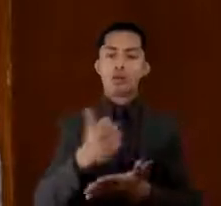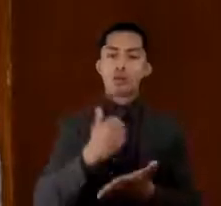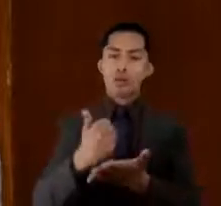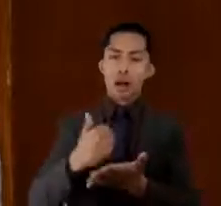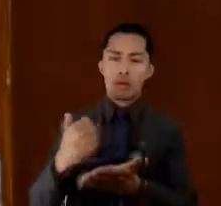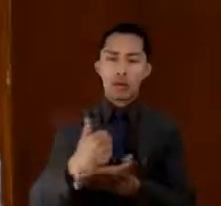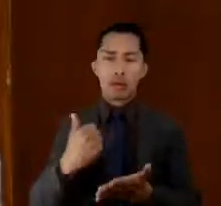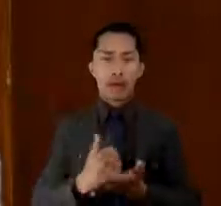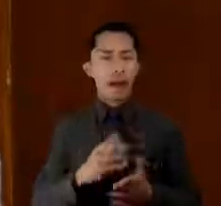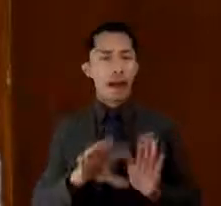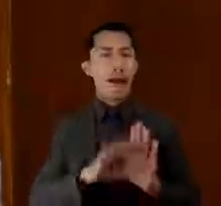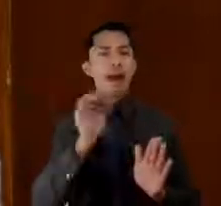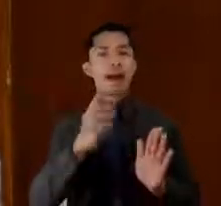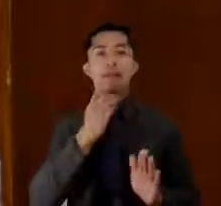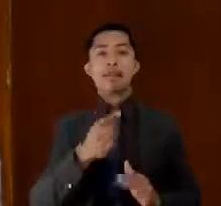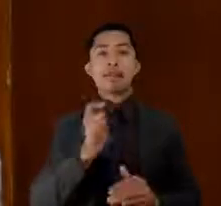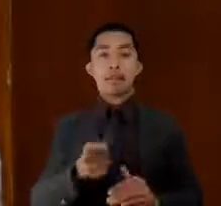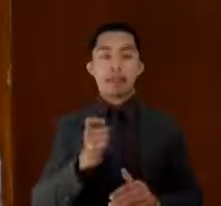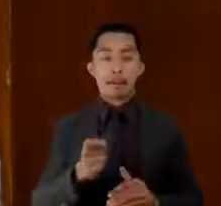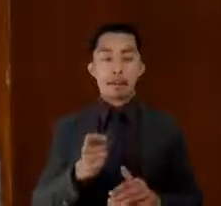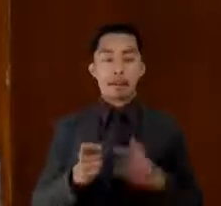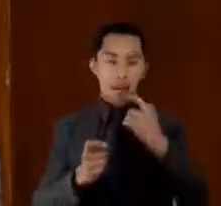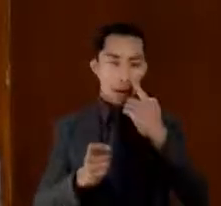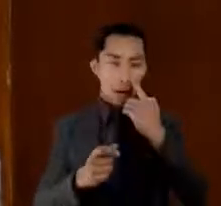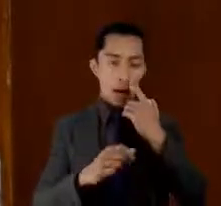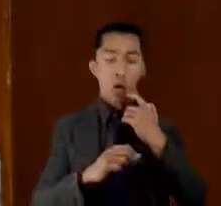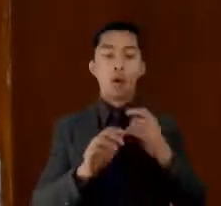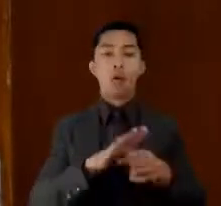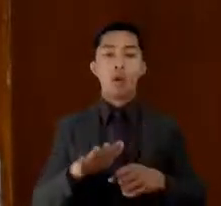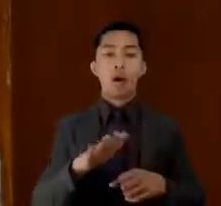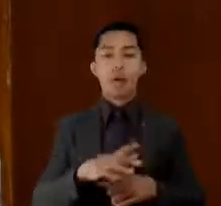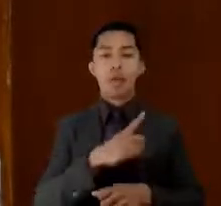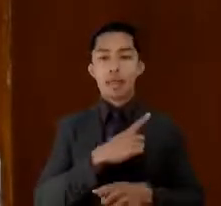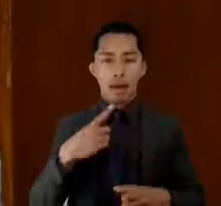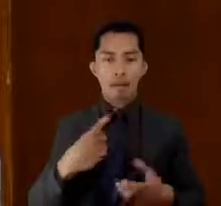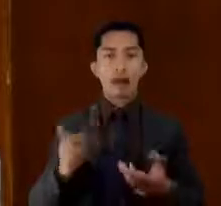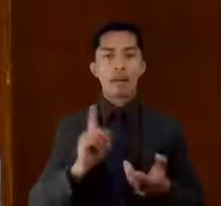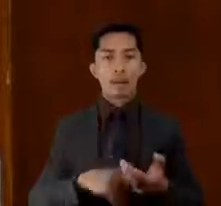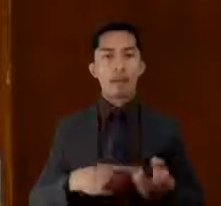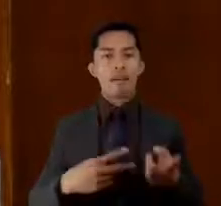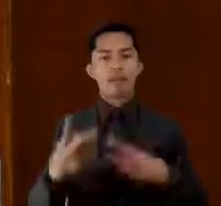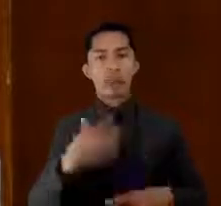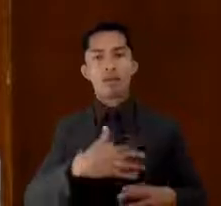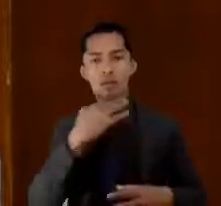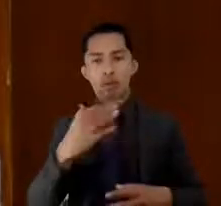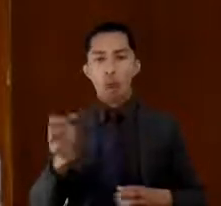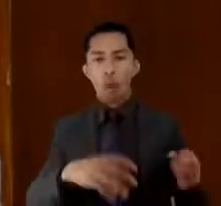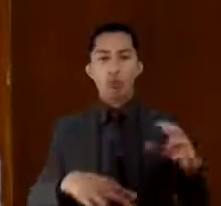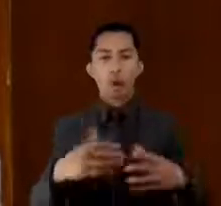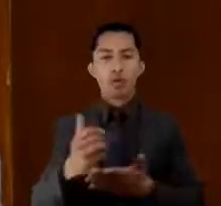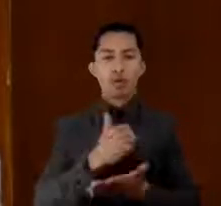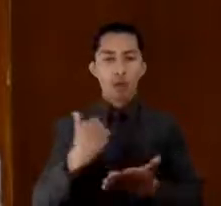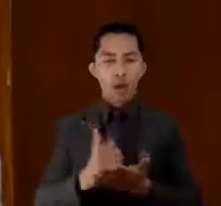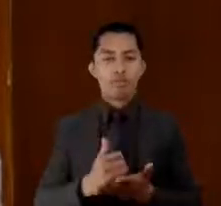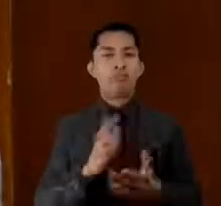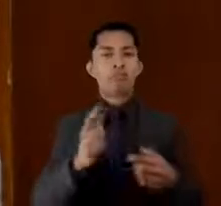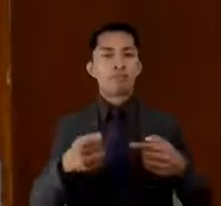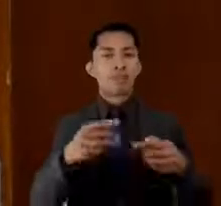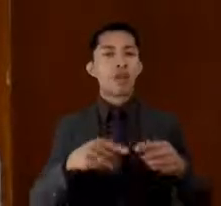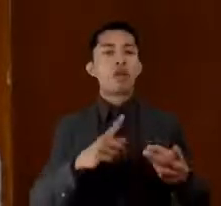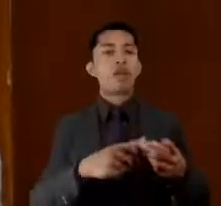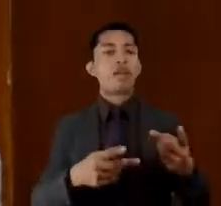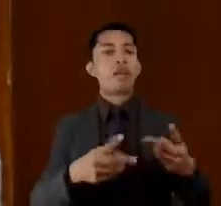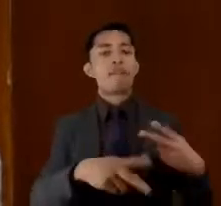mención específica a lo relativo a la adecuada descarga final de los desechos producidos en las ciudades. Una de las